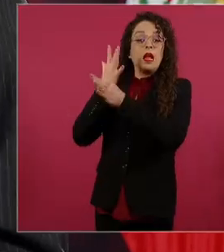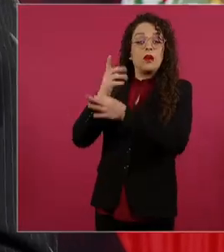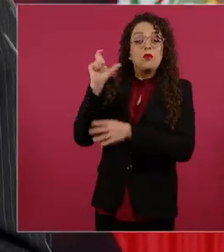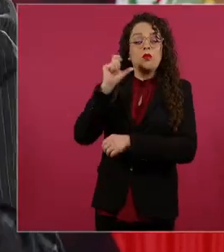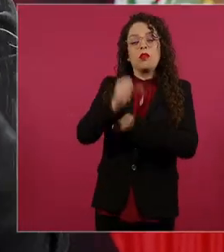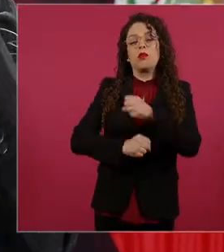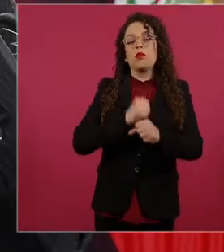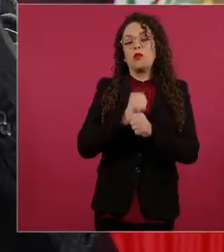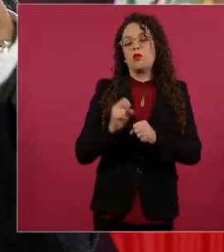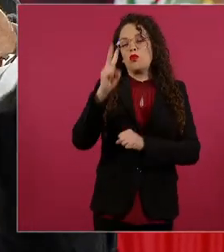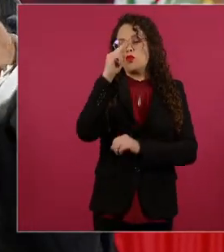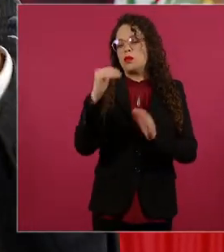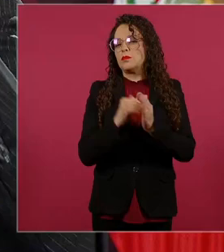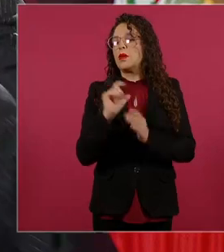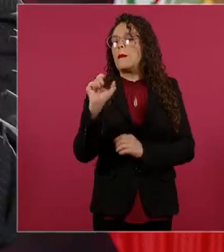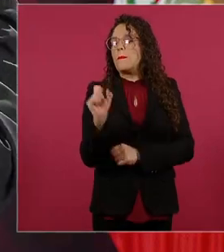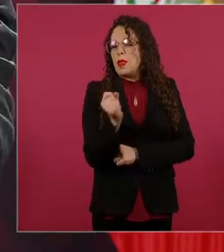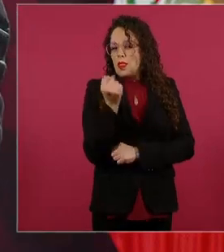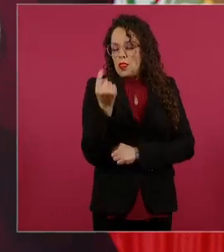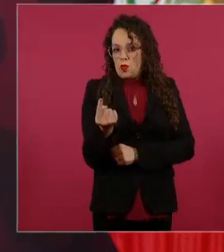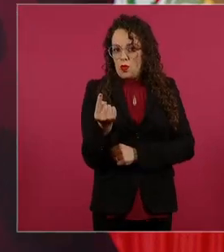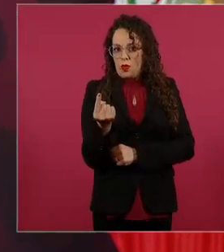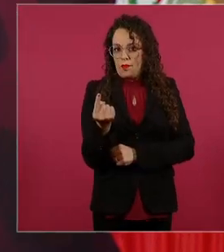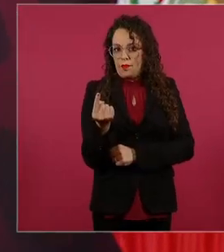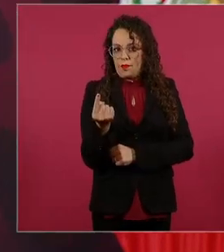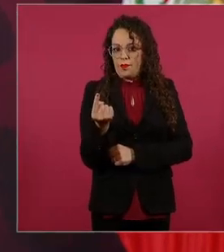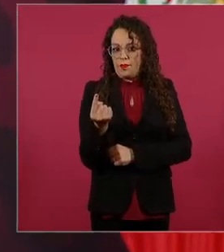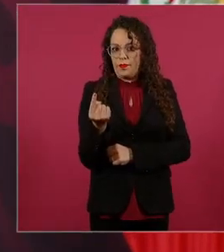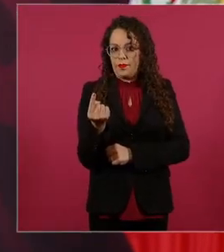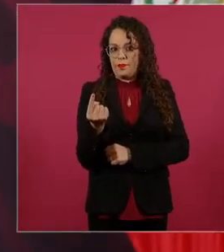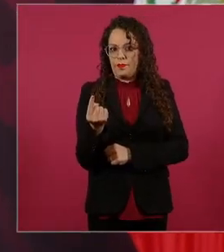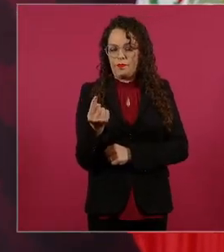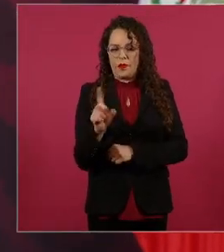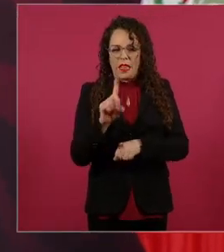y entonces cuando en esos mismos días